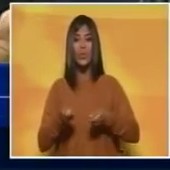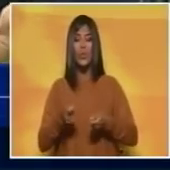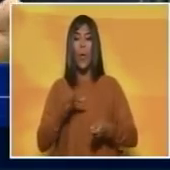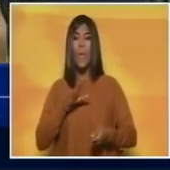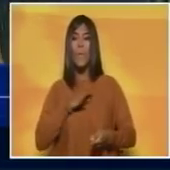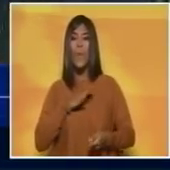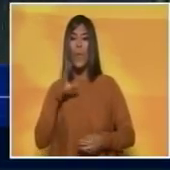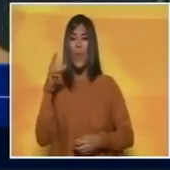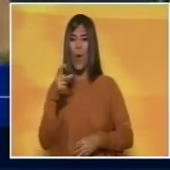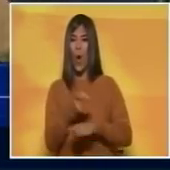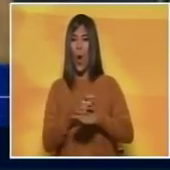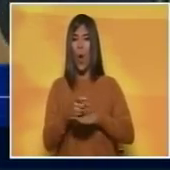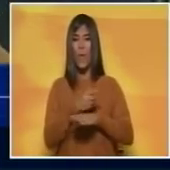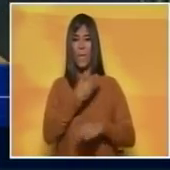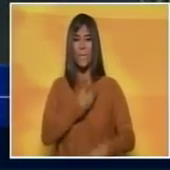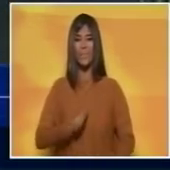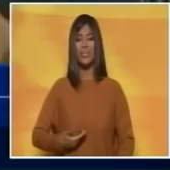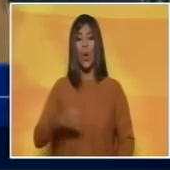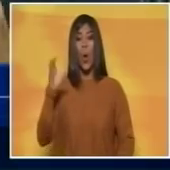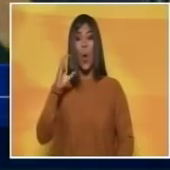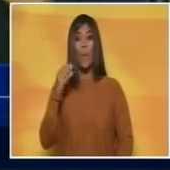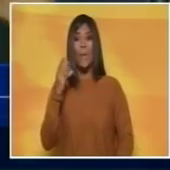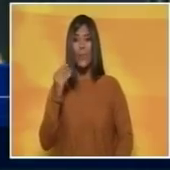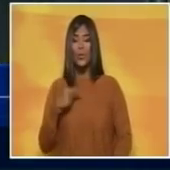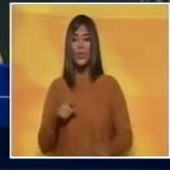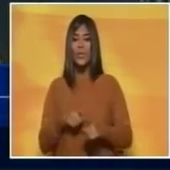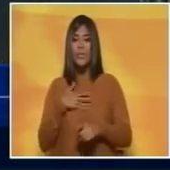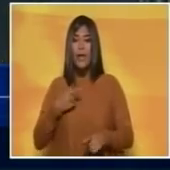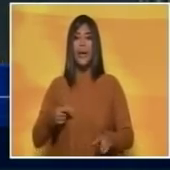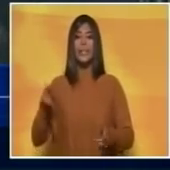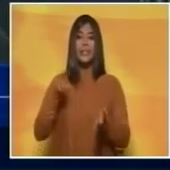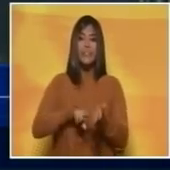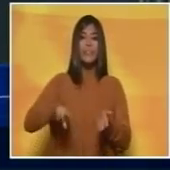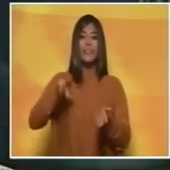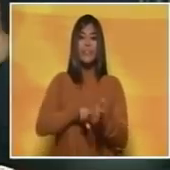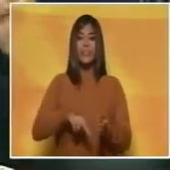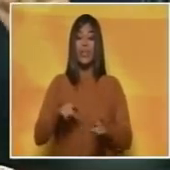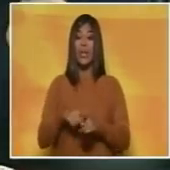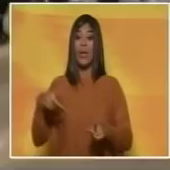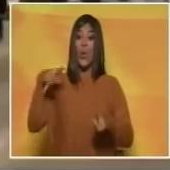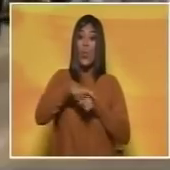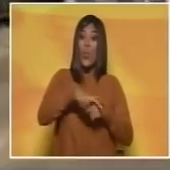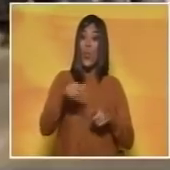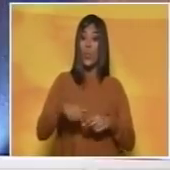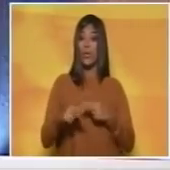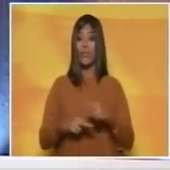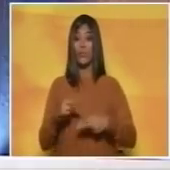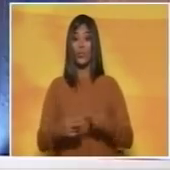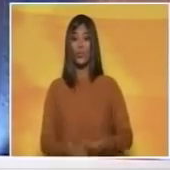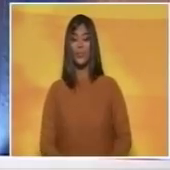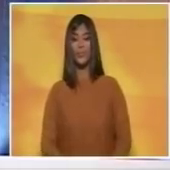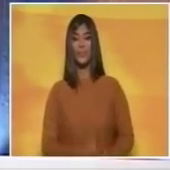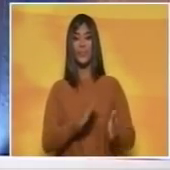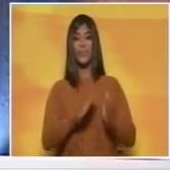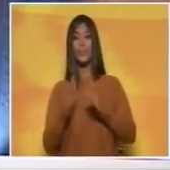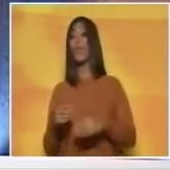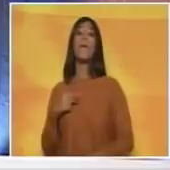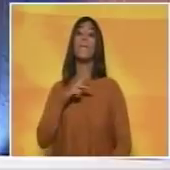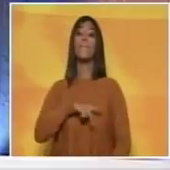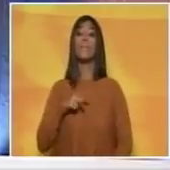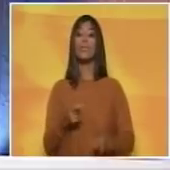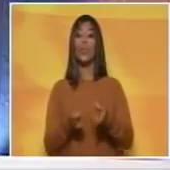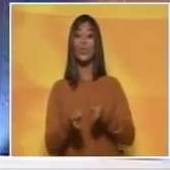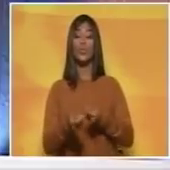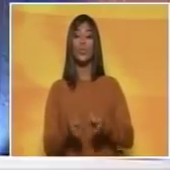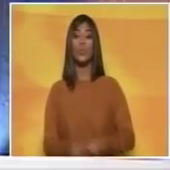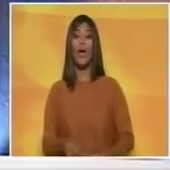Duque, porque ya ha intentado de tantas formas y maneras acabar con nuestra revolución. La Comisión de